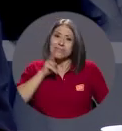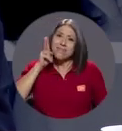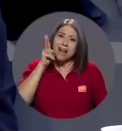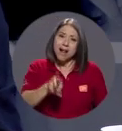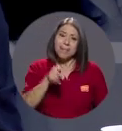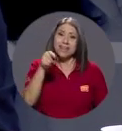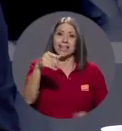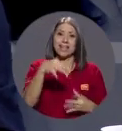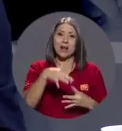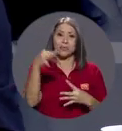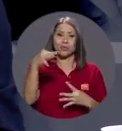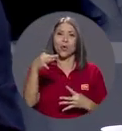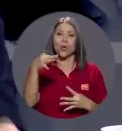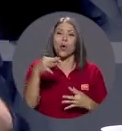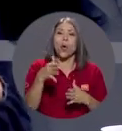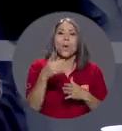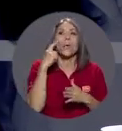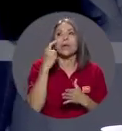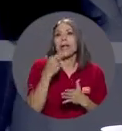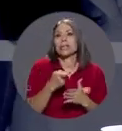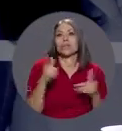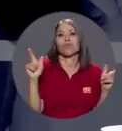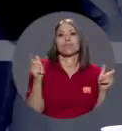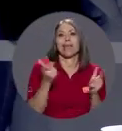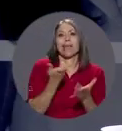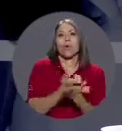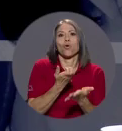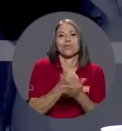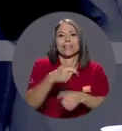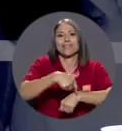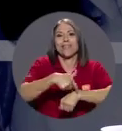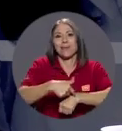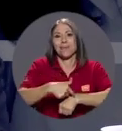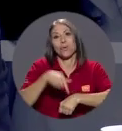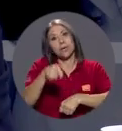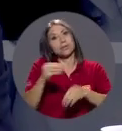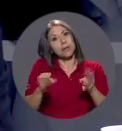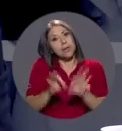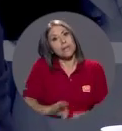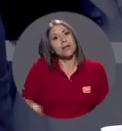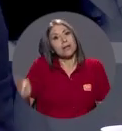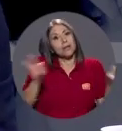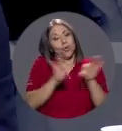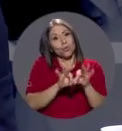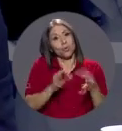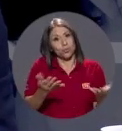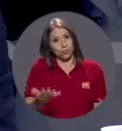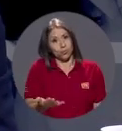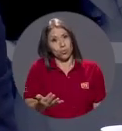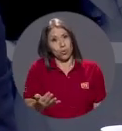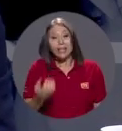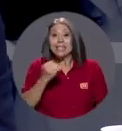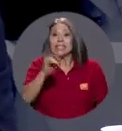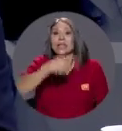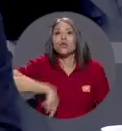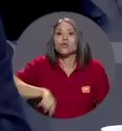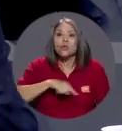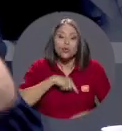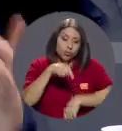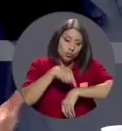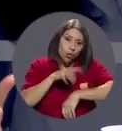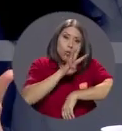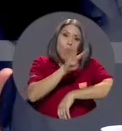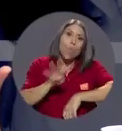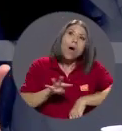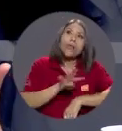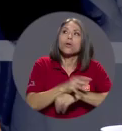sea la opción, porque es una opción que me economiza tiempo, que es probablemente de lo más valioso que tenemos, como bien también lo decía don Gustavo. O sea, si